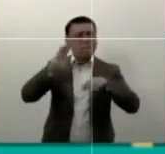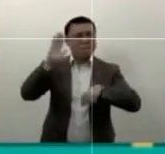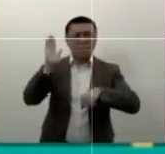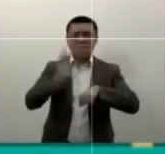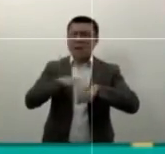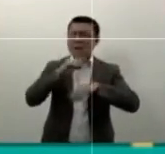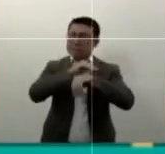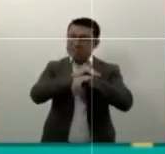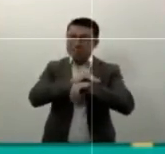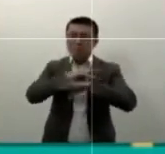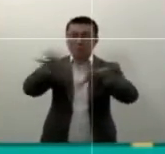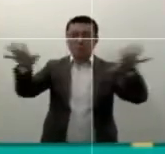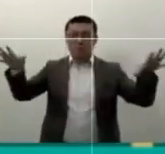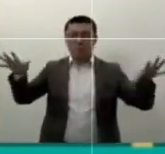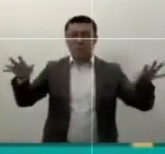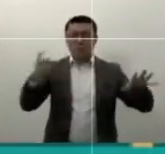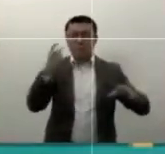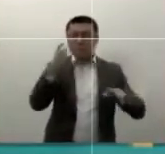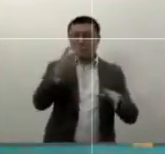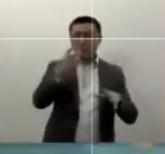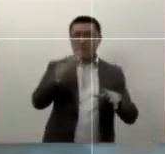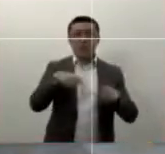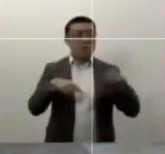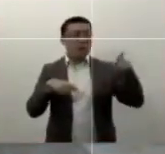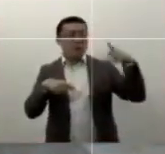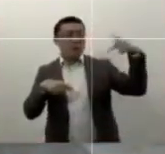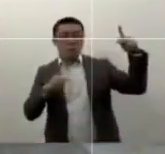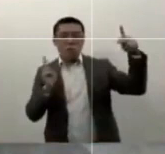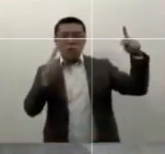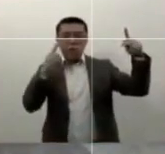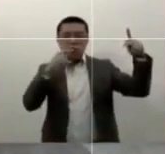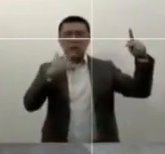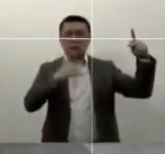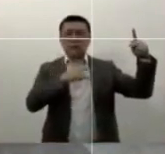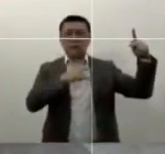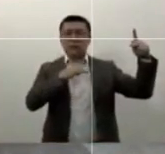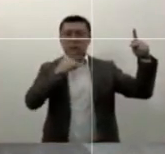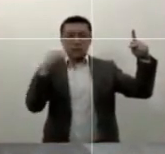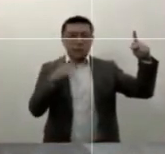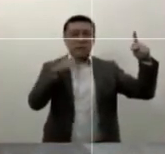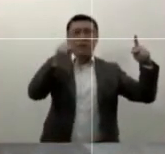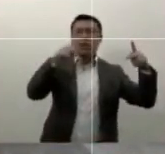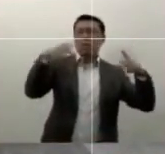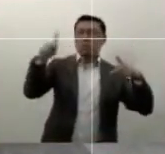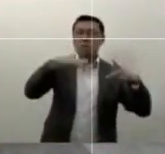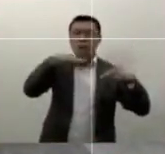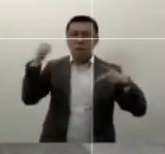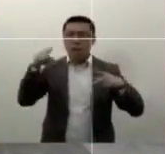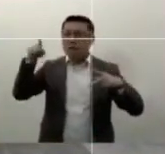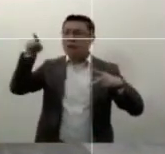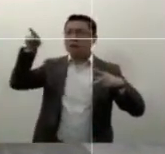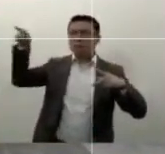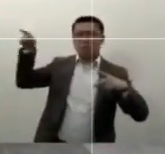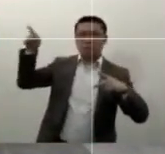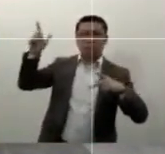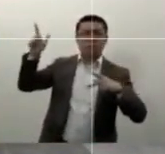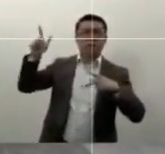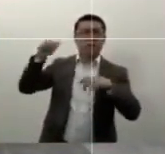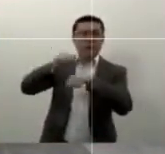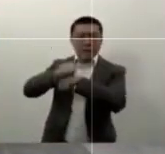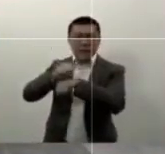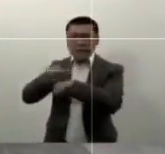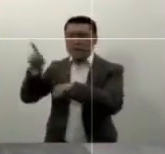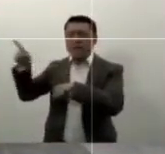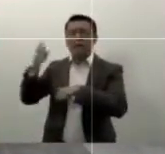FIL es de esa niña chilena, de esa universitaria alemana, del periodista norteamericano, del refugiado palestino, de los argentinos,